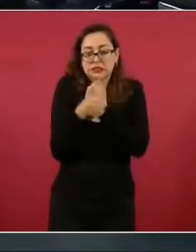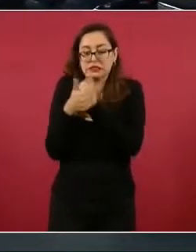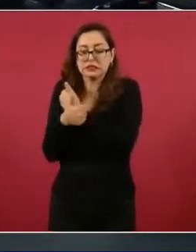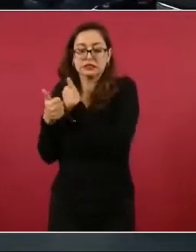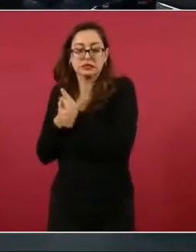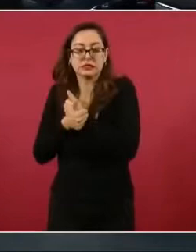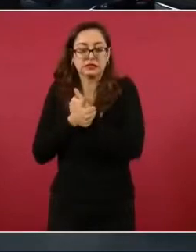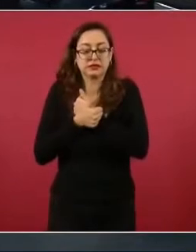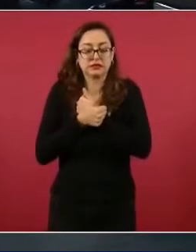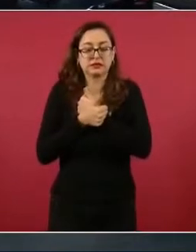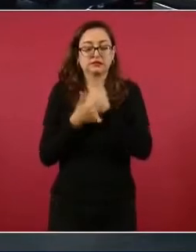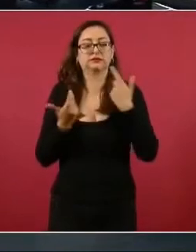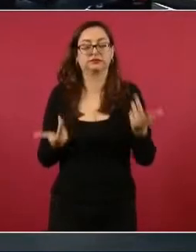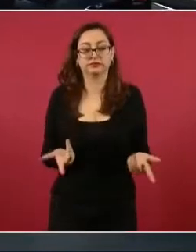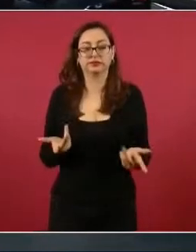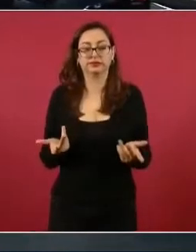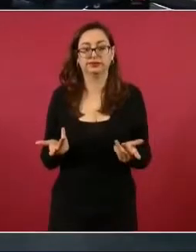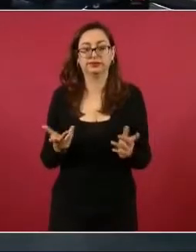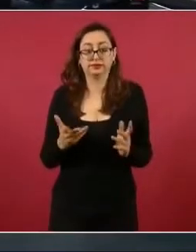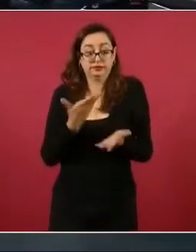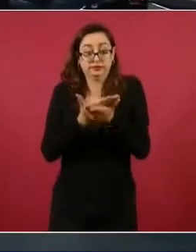que nosotros fracasáramos